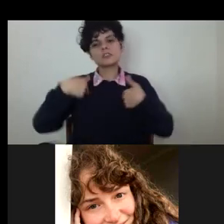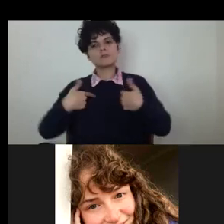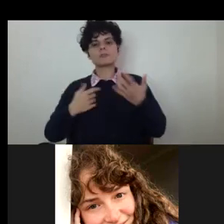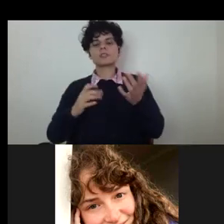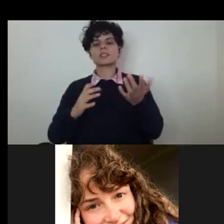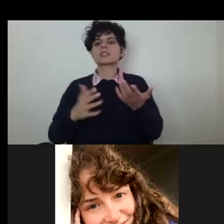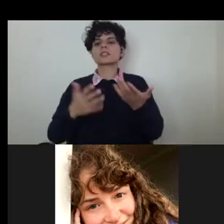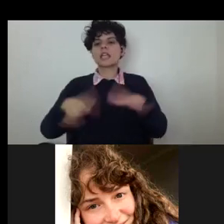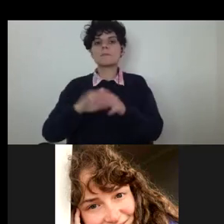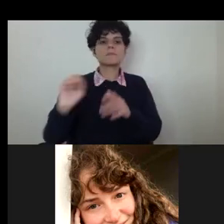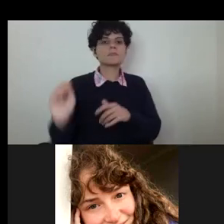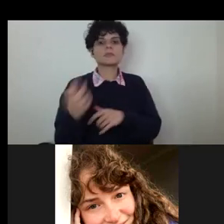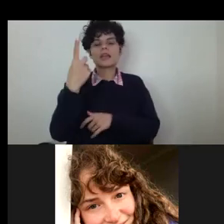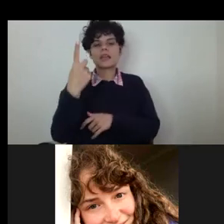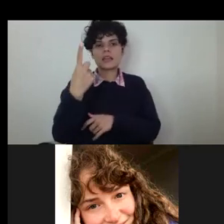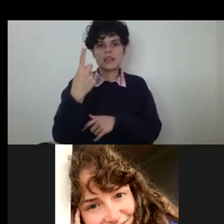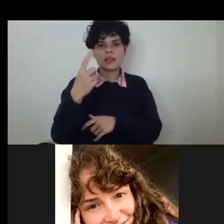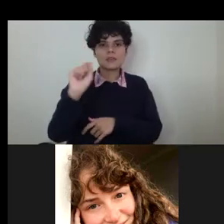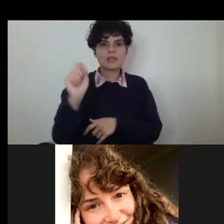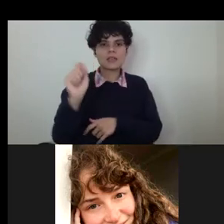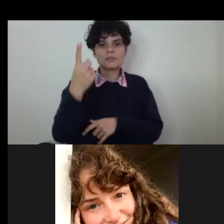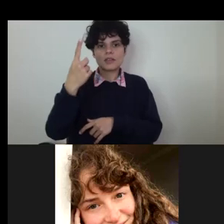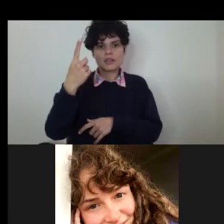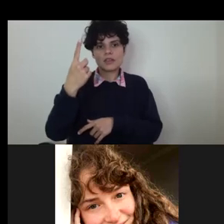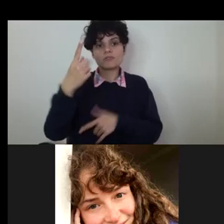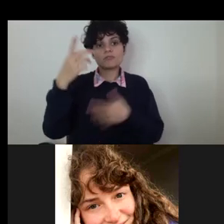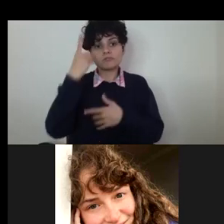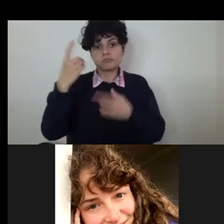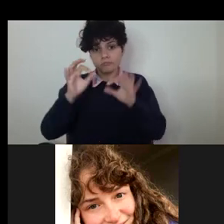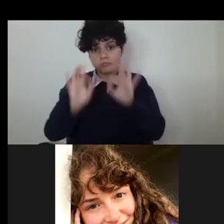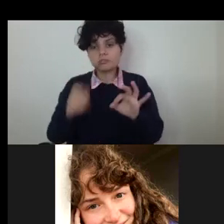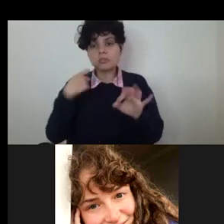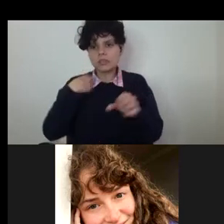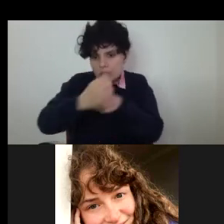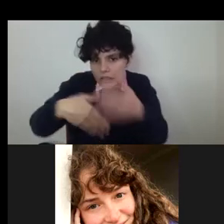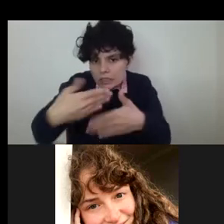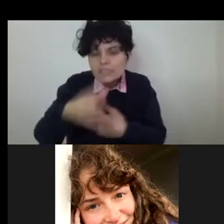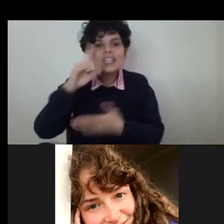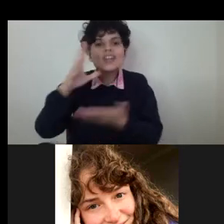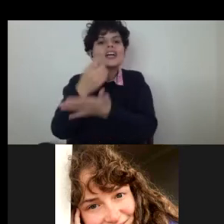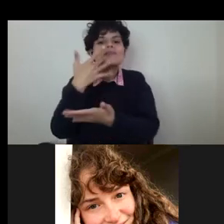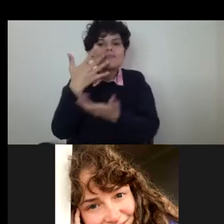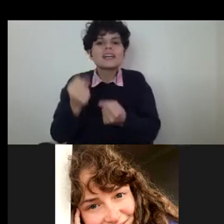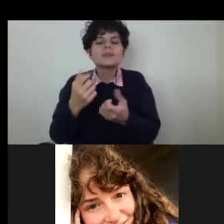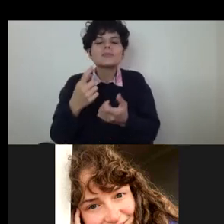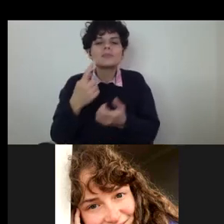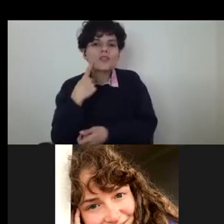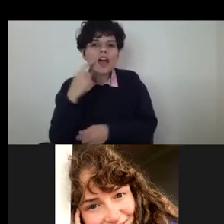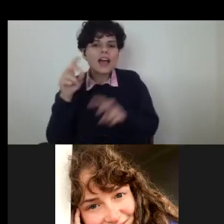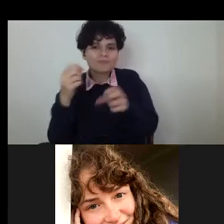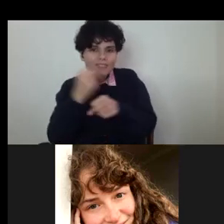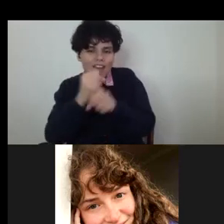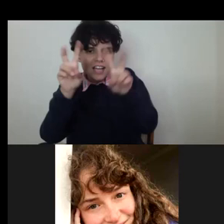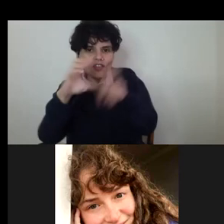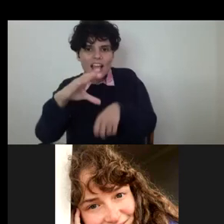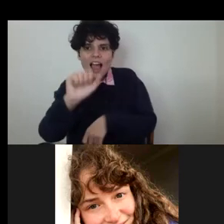grant NIH y trabajar en el transporte de calcio, mediado por cerca, pero ahora no el músculo de crustáceo, sino